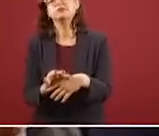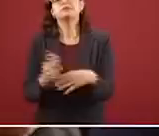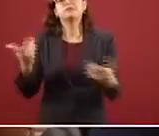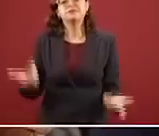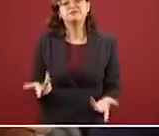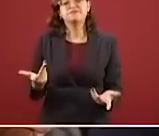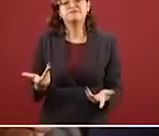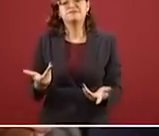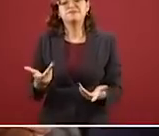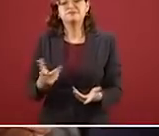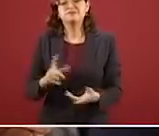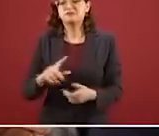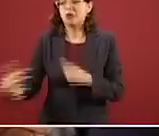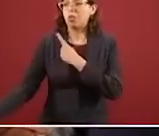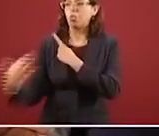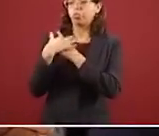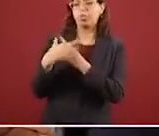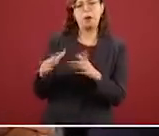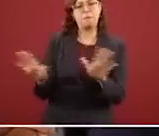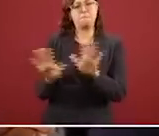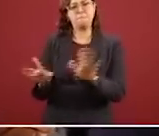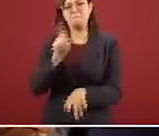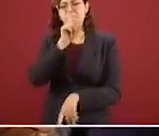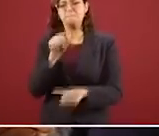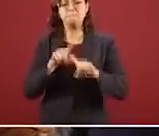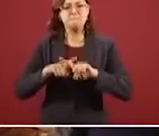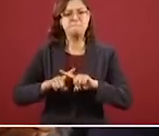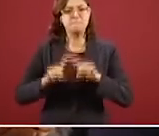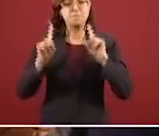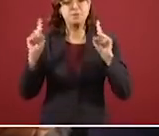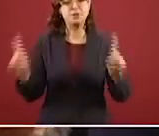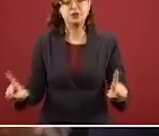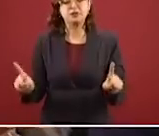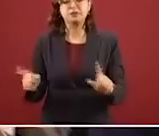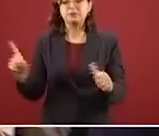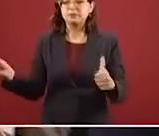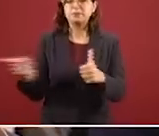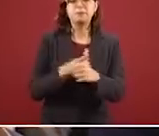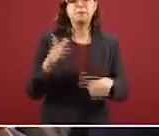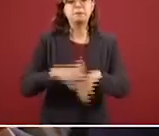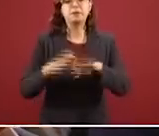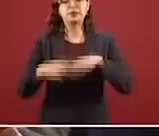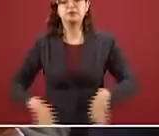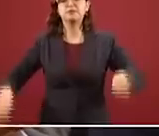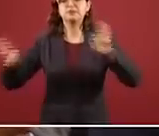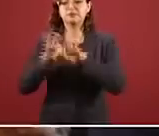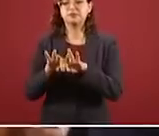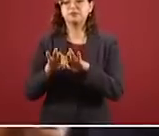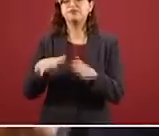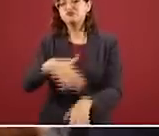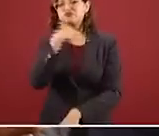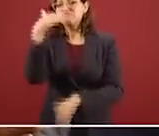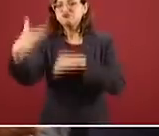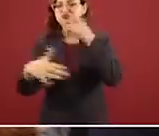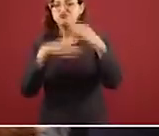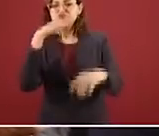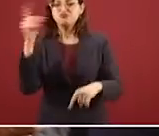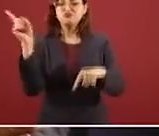caer en o alentar populismo, sino todo lo contrario? Que la principal función sea erradicar la corrupción.